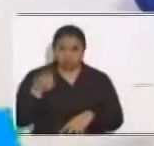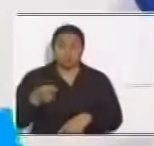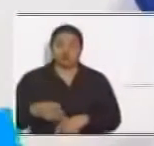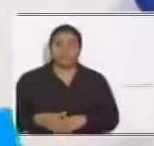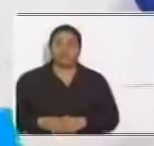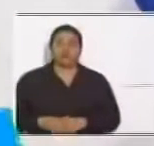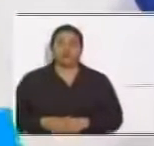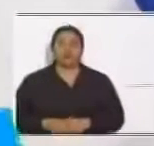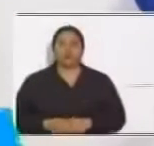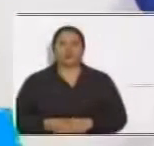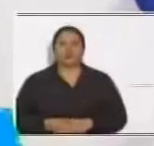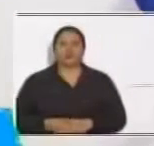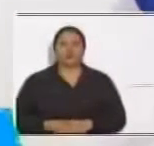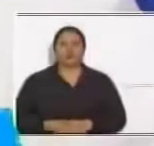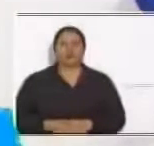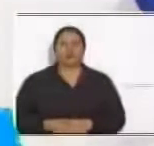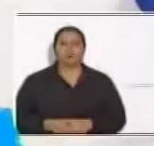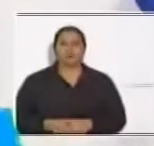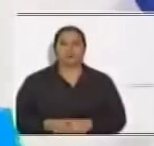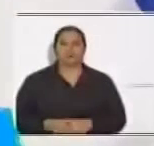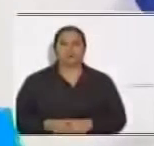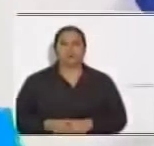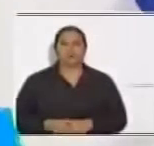Ahí lo tenemos.